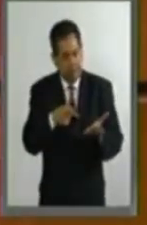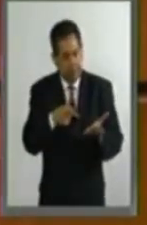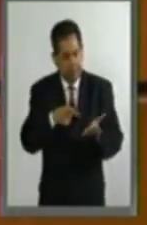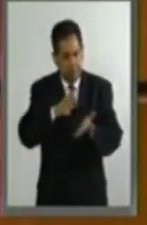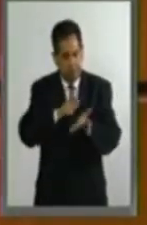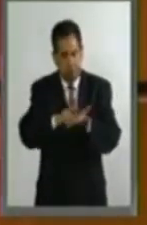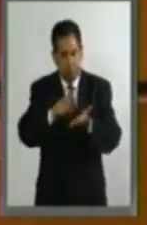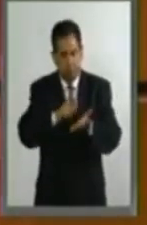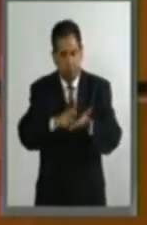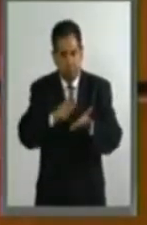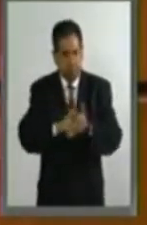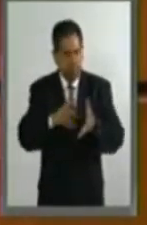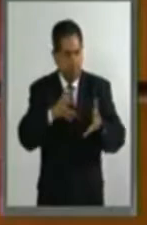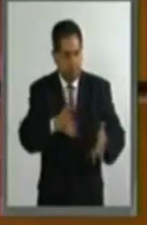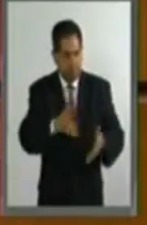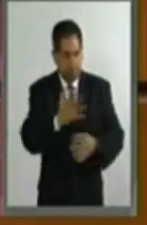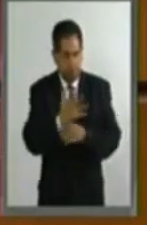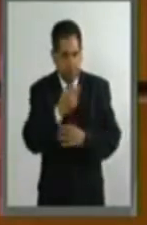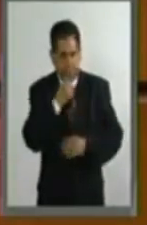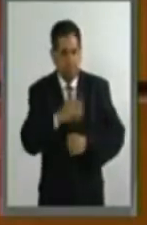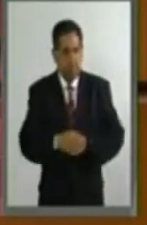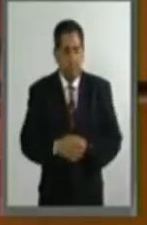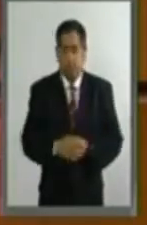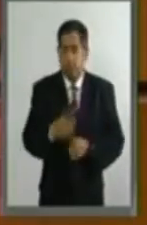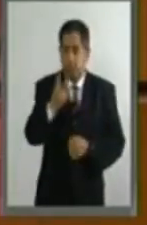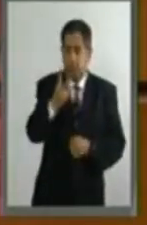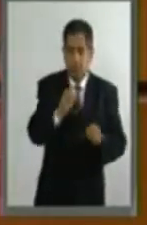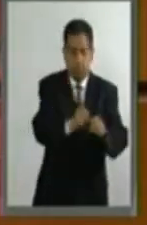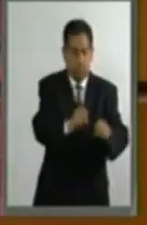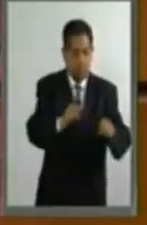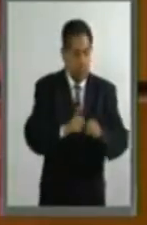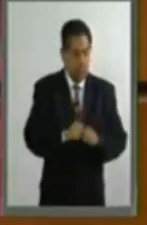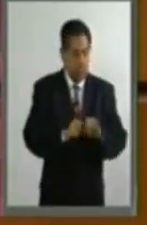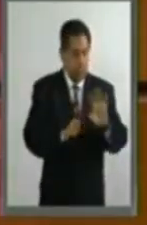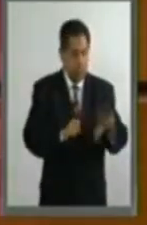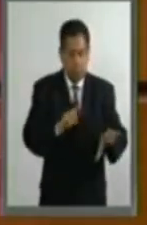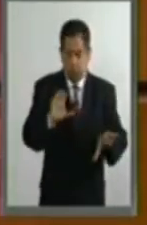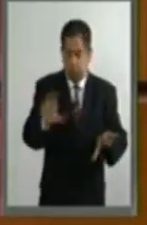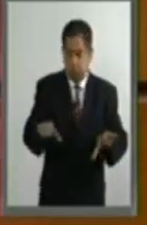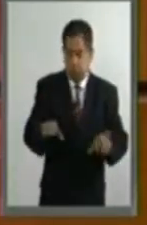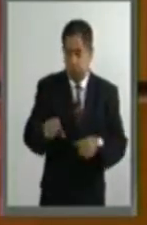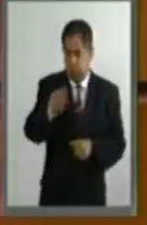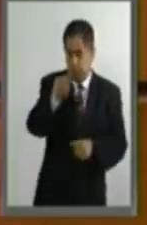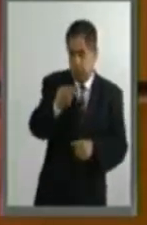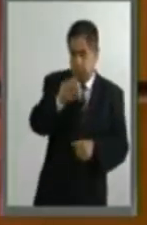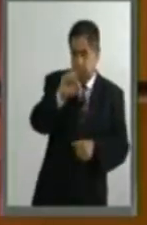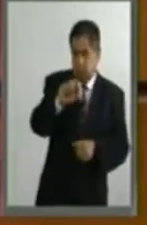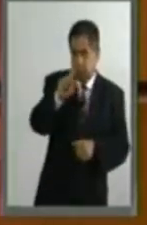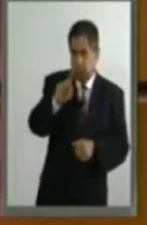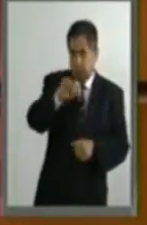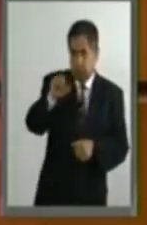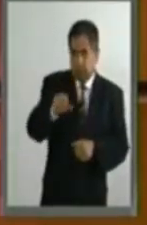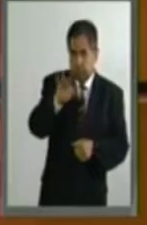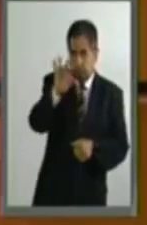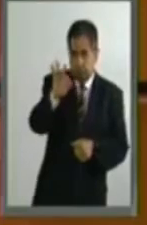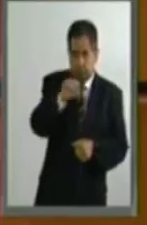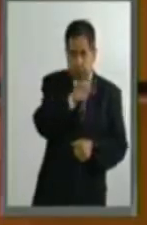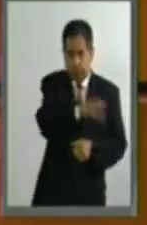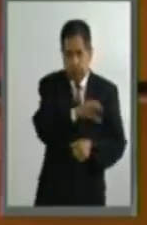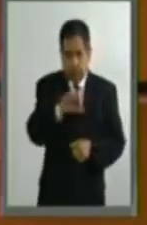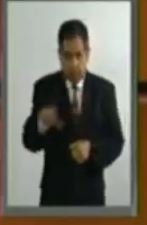redactado, y dice: las dos salas regionales del Tribunal Electoral del Poder Judicial de la